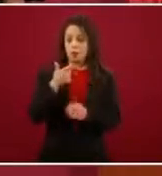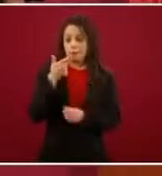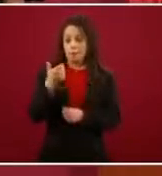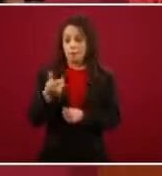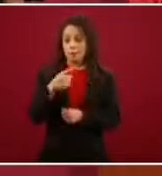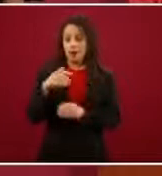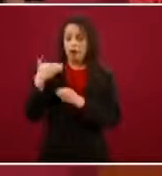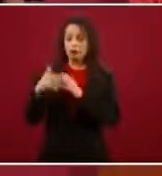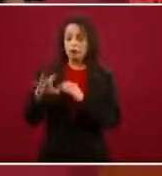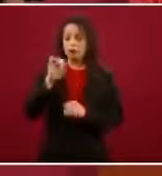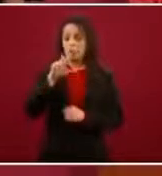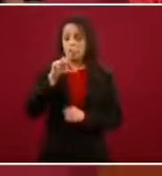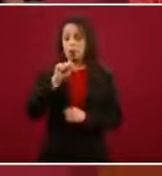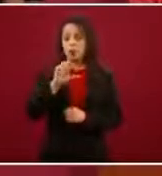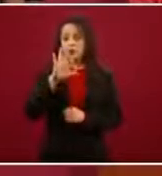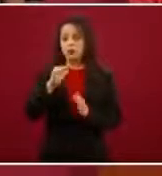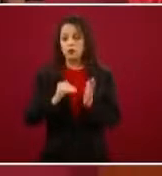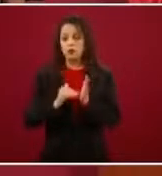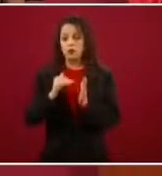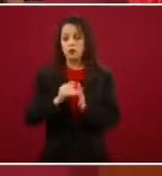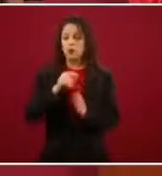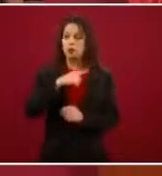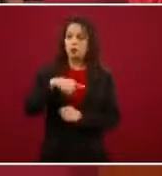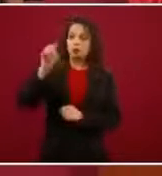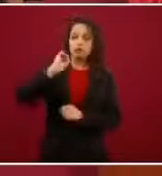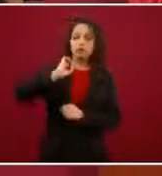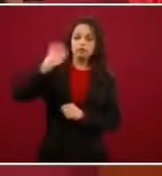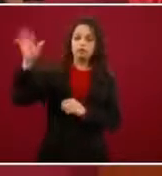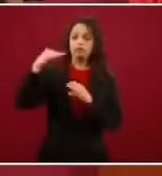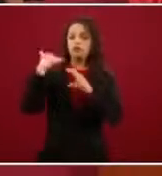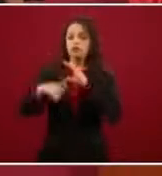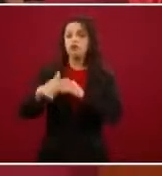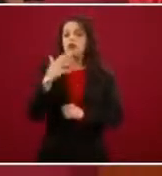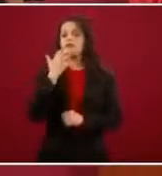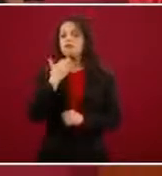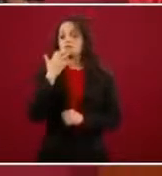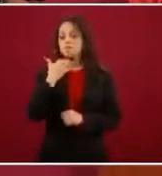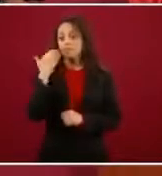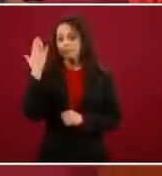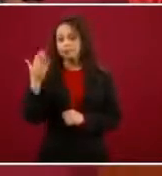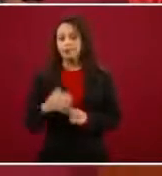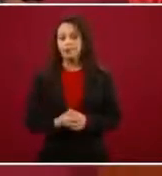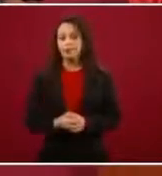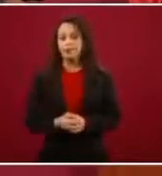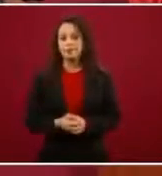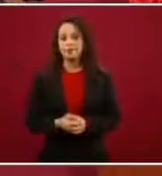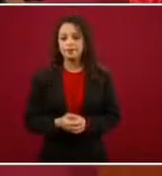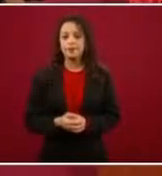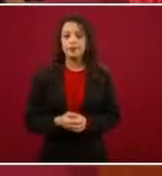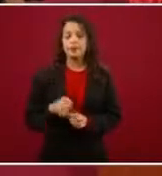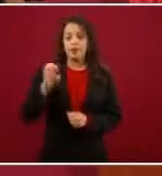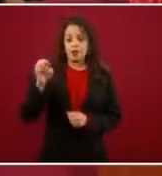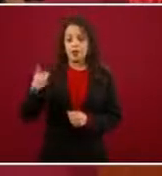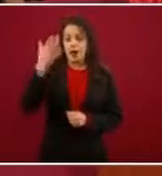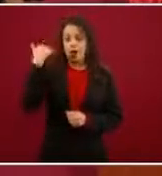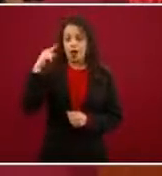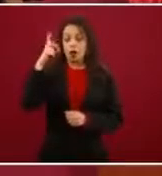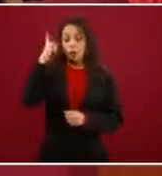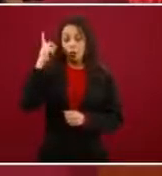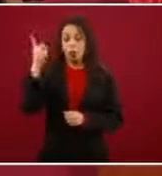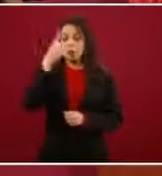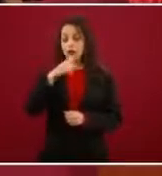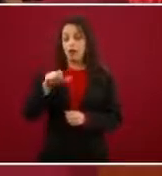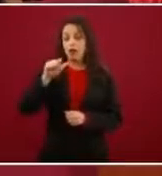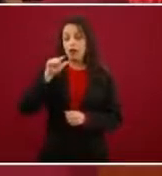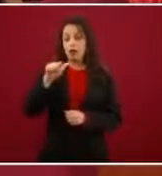38.5 millones a Israel. Por otro lado, existe un excopropietario de 117 inmuebles